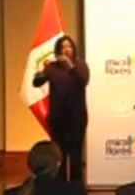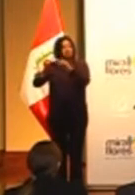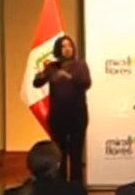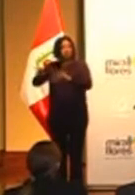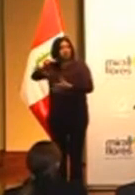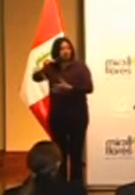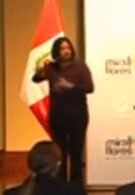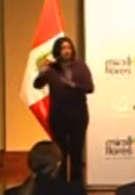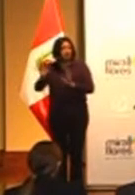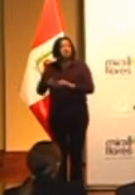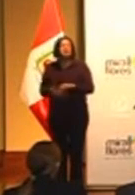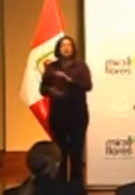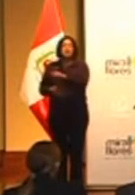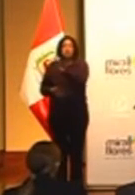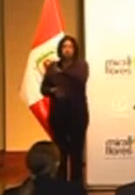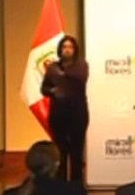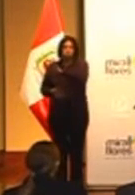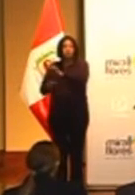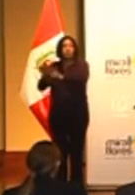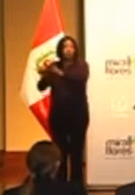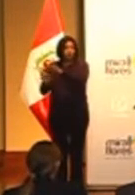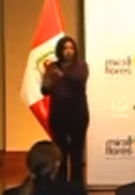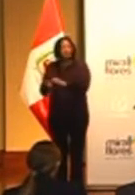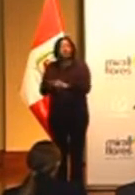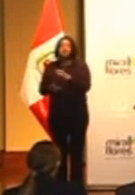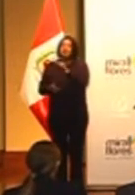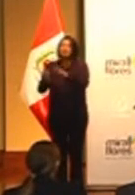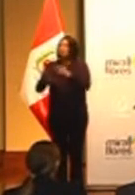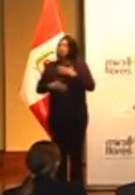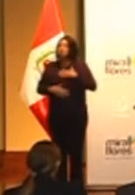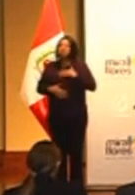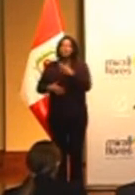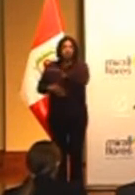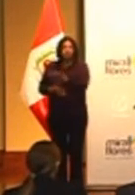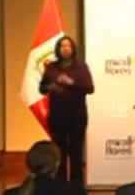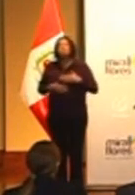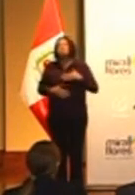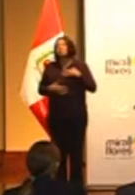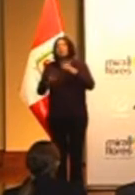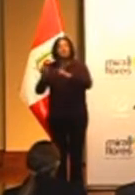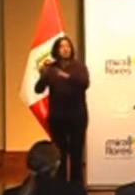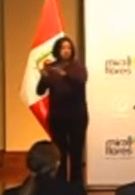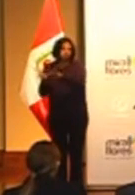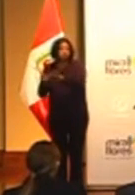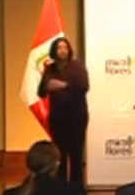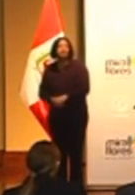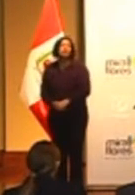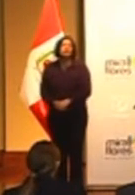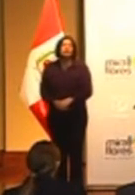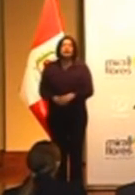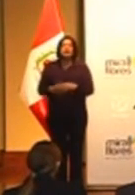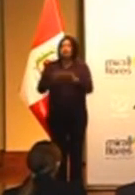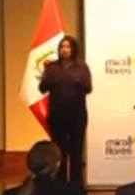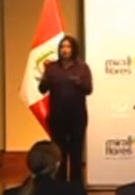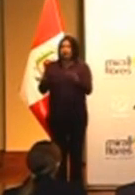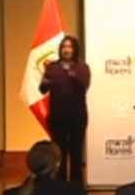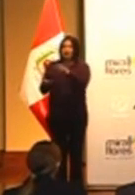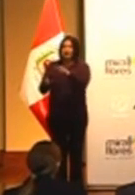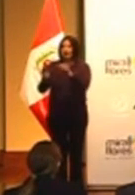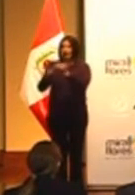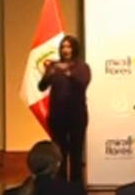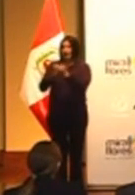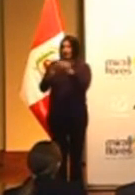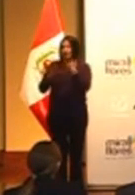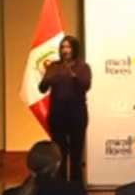realidad y es usada y es disfrutada, es gozada por la gente. Y entonces tenemos esa